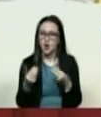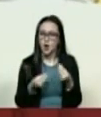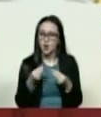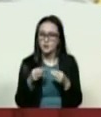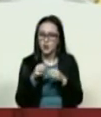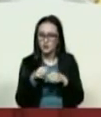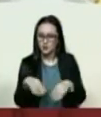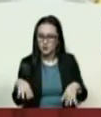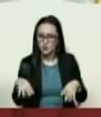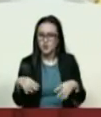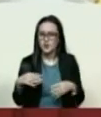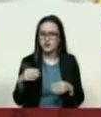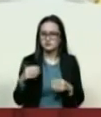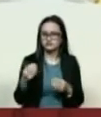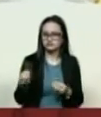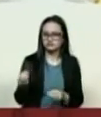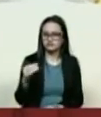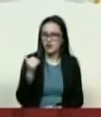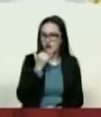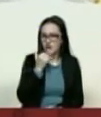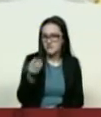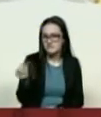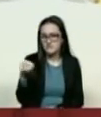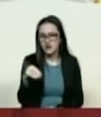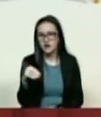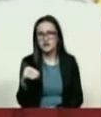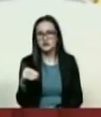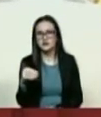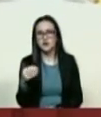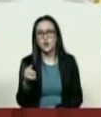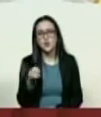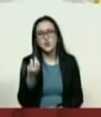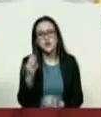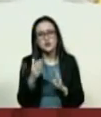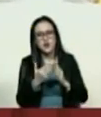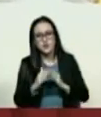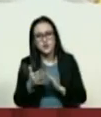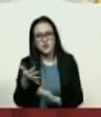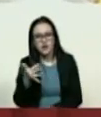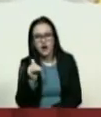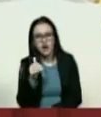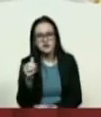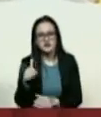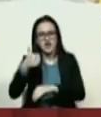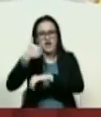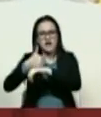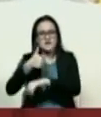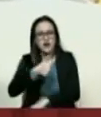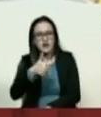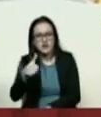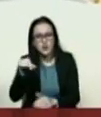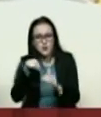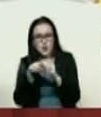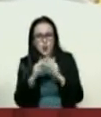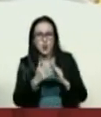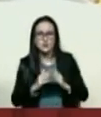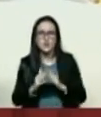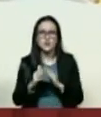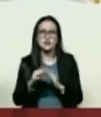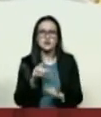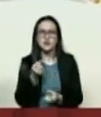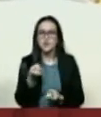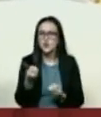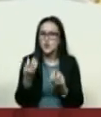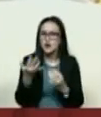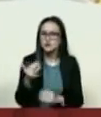Había dentro de esta actividad, teníamos la identificación de las comunidades y los jefes de cada comunidad. En esa actividad íbamos